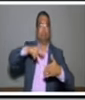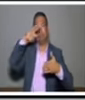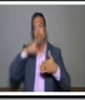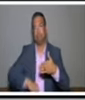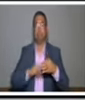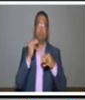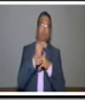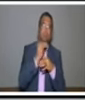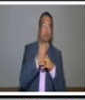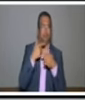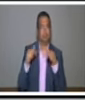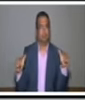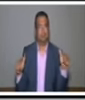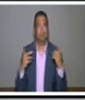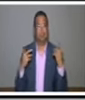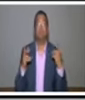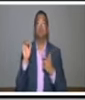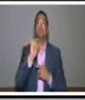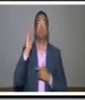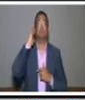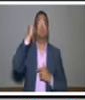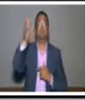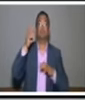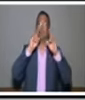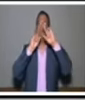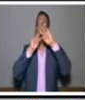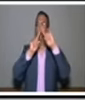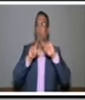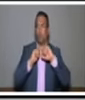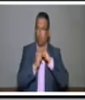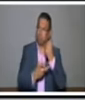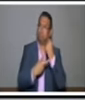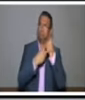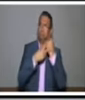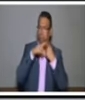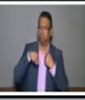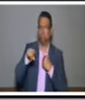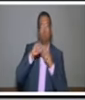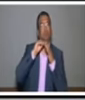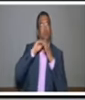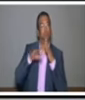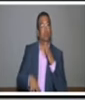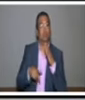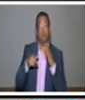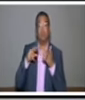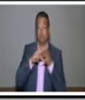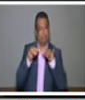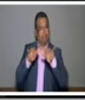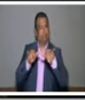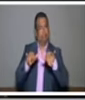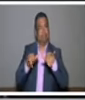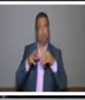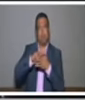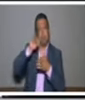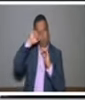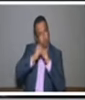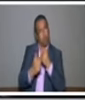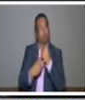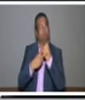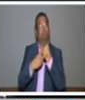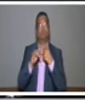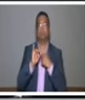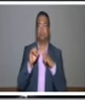lenguajes, teniendo lo que van a ser unos instrumentos de ahorro para nuestros estudiantes para fomentar que se queden y aprendan a ahorrar. Y la educación